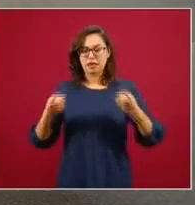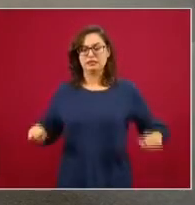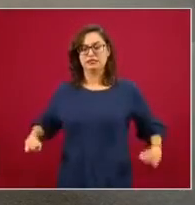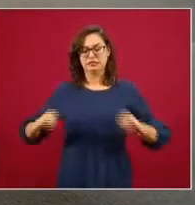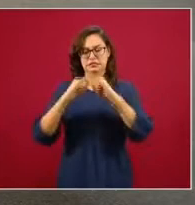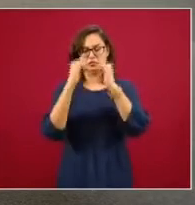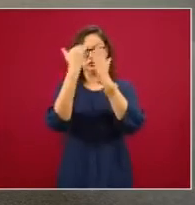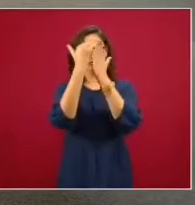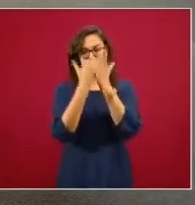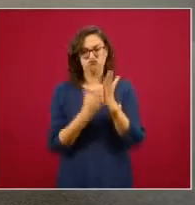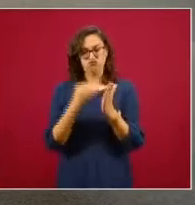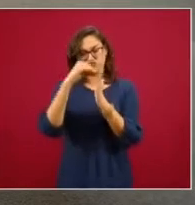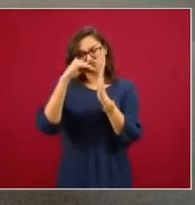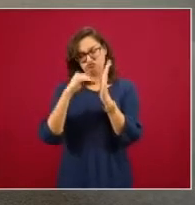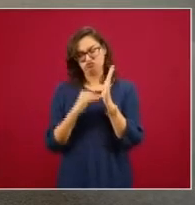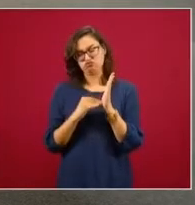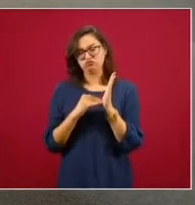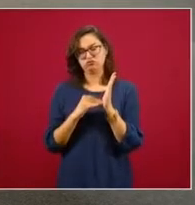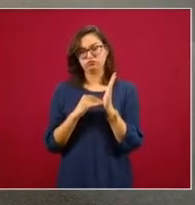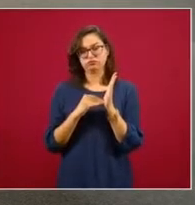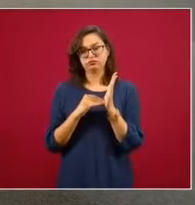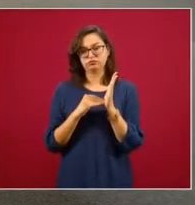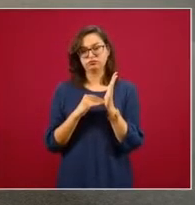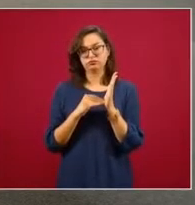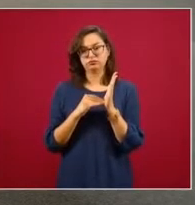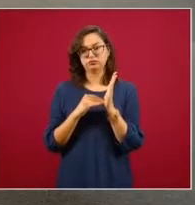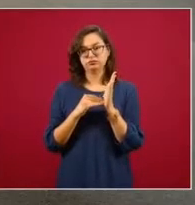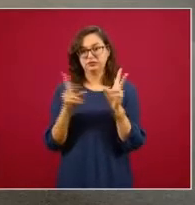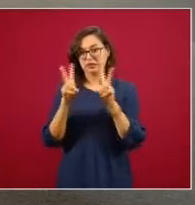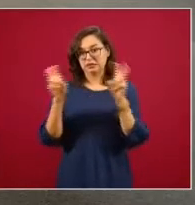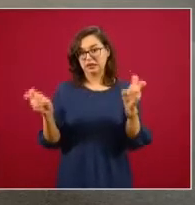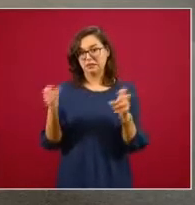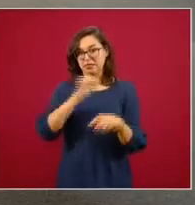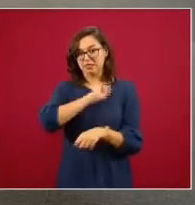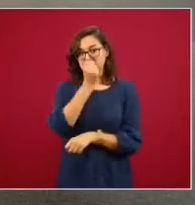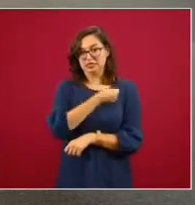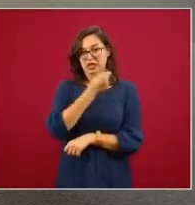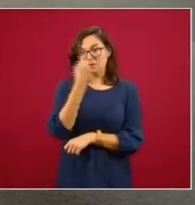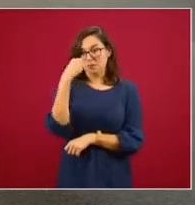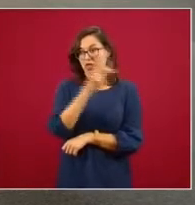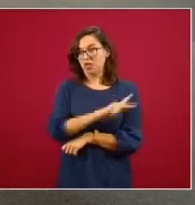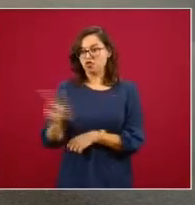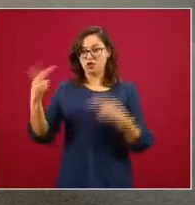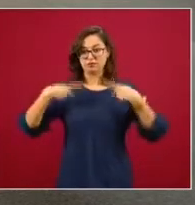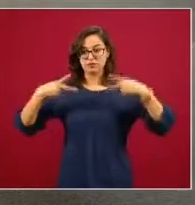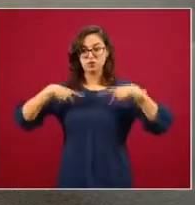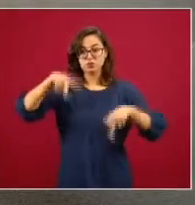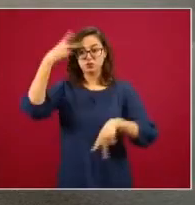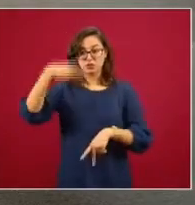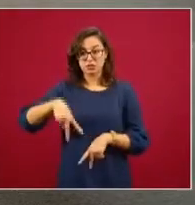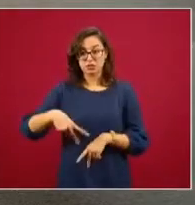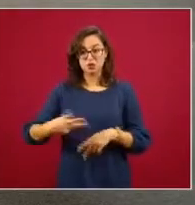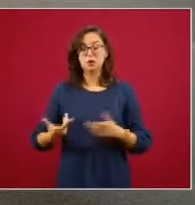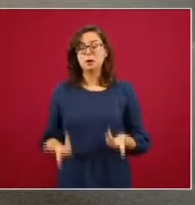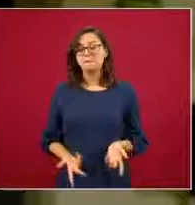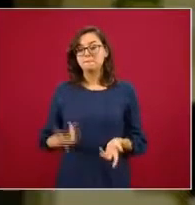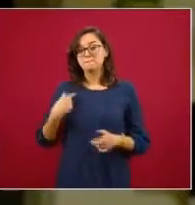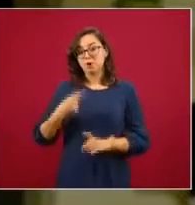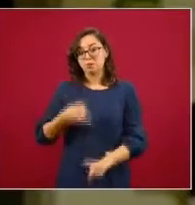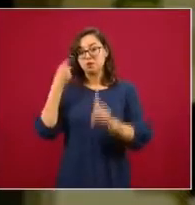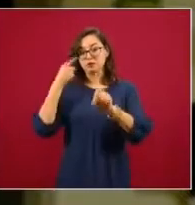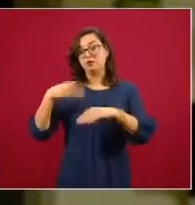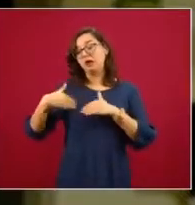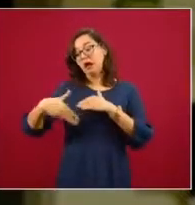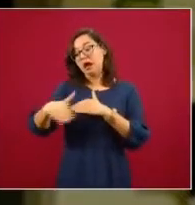de la cobertura de salud en México. Aquí se ha hablado que se va a buscar la cobertura universal en este